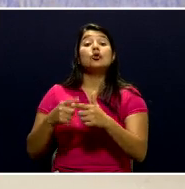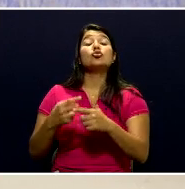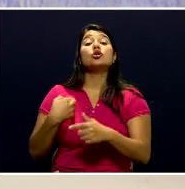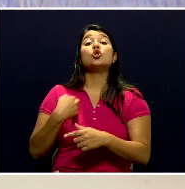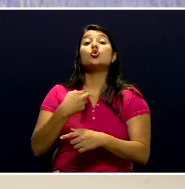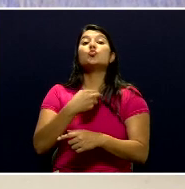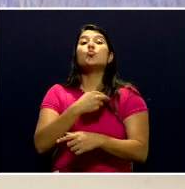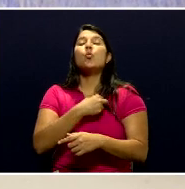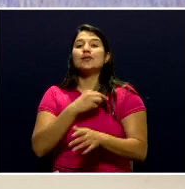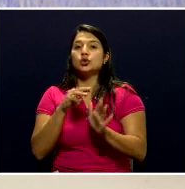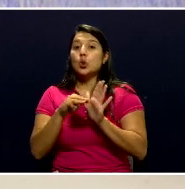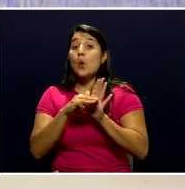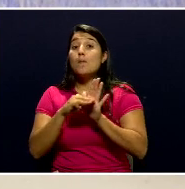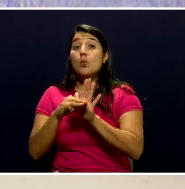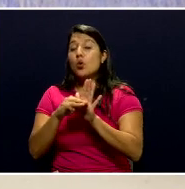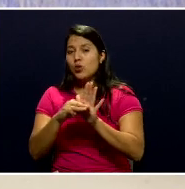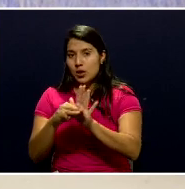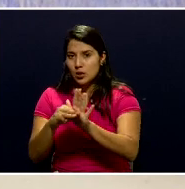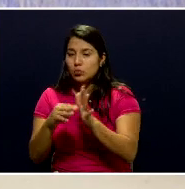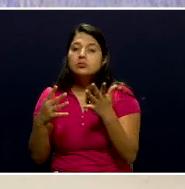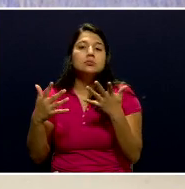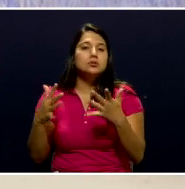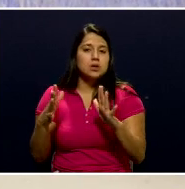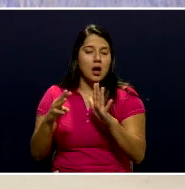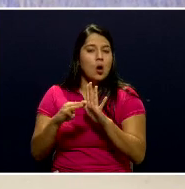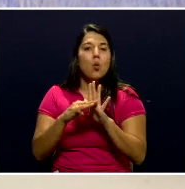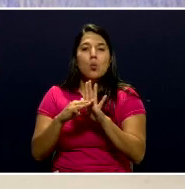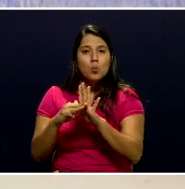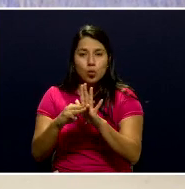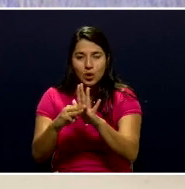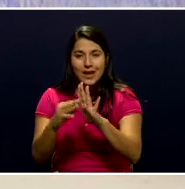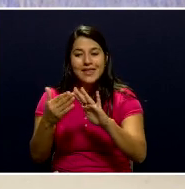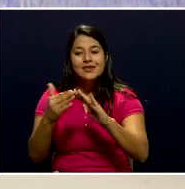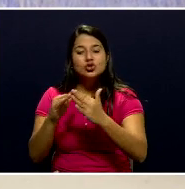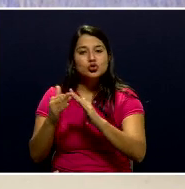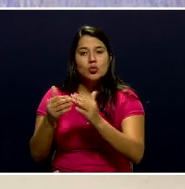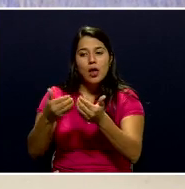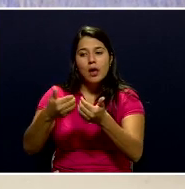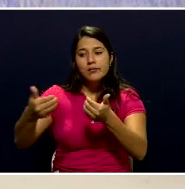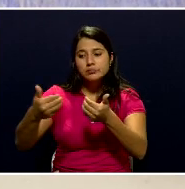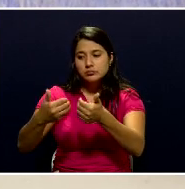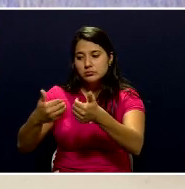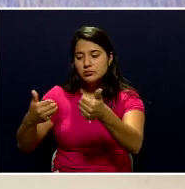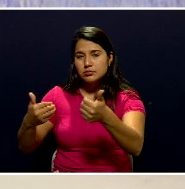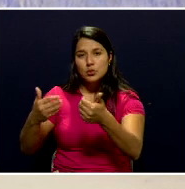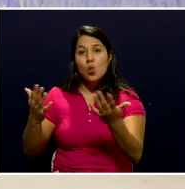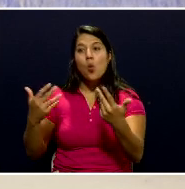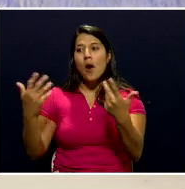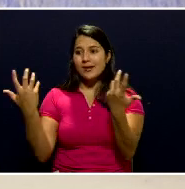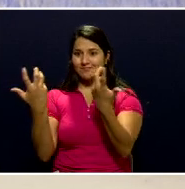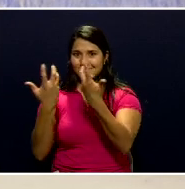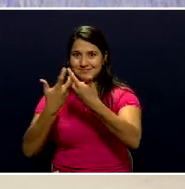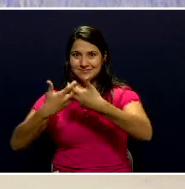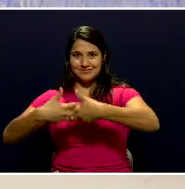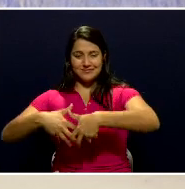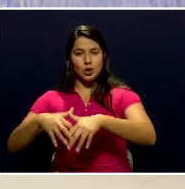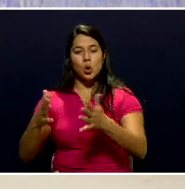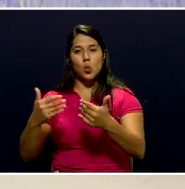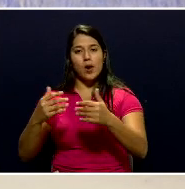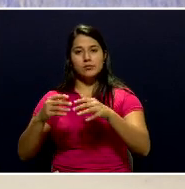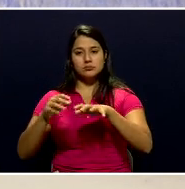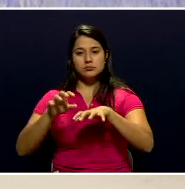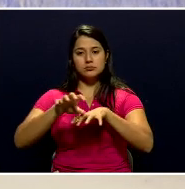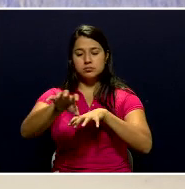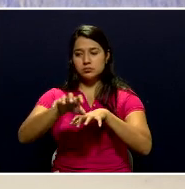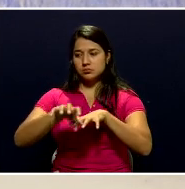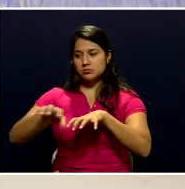modelo, que ya venía siendo un modelo de ciudad segregada, bueno, que eran los modelos